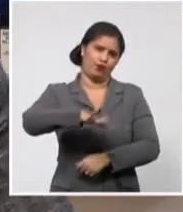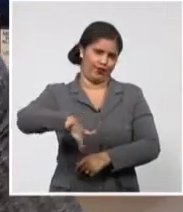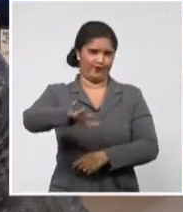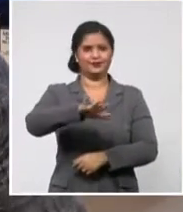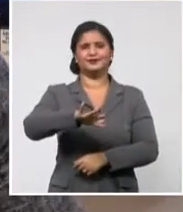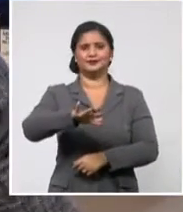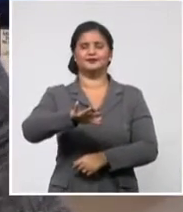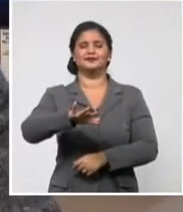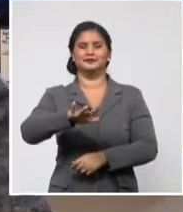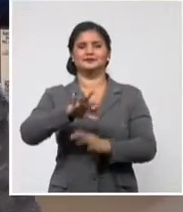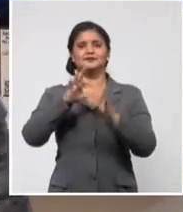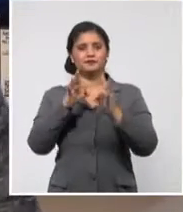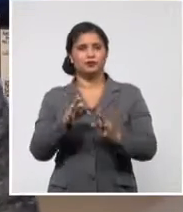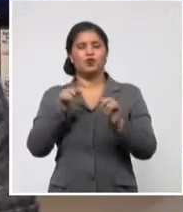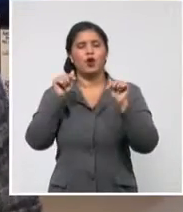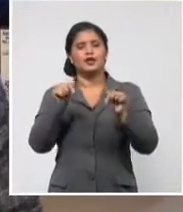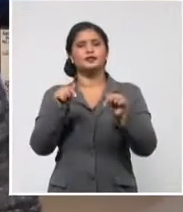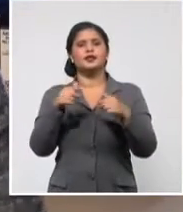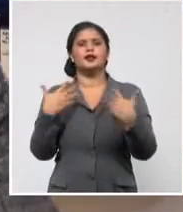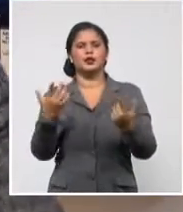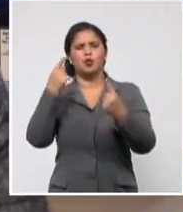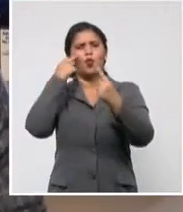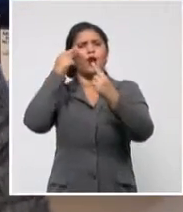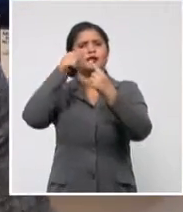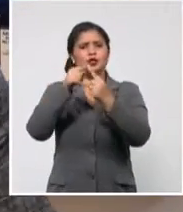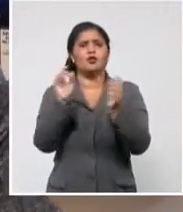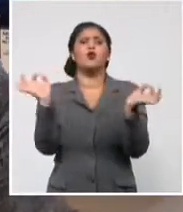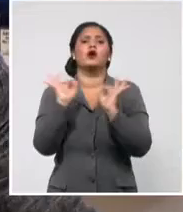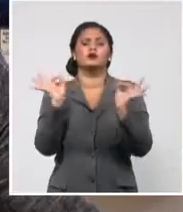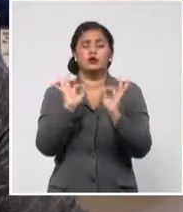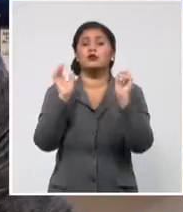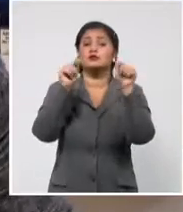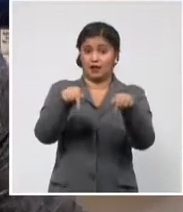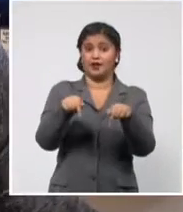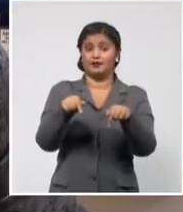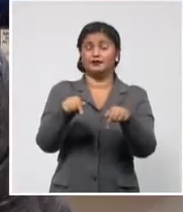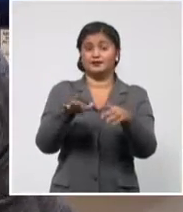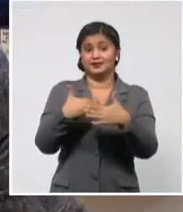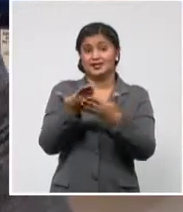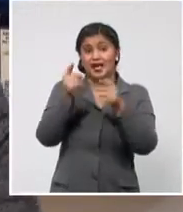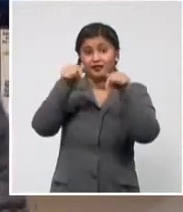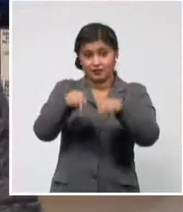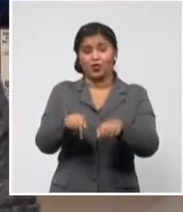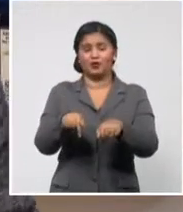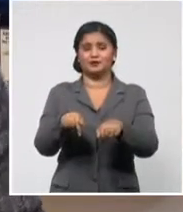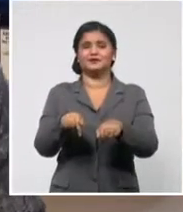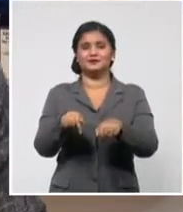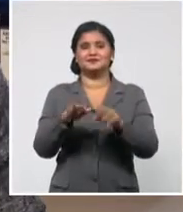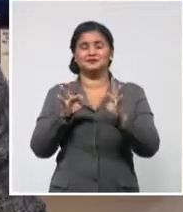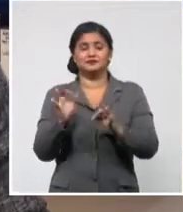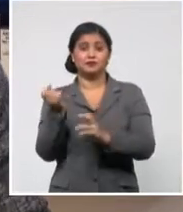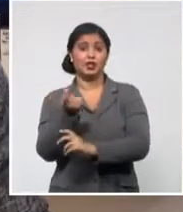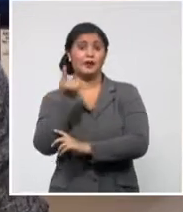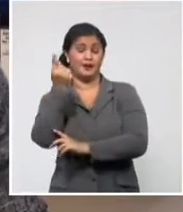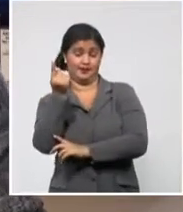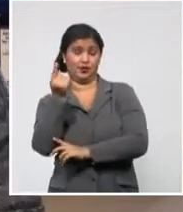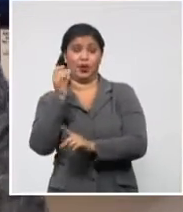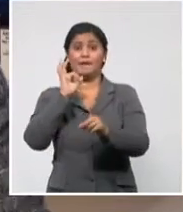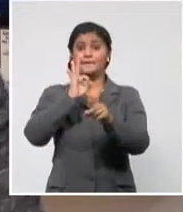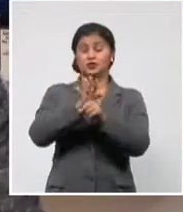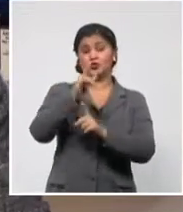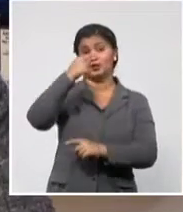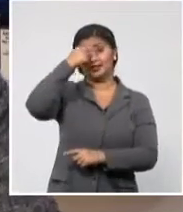decir, el gran desafío que tiene la izquierda hoy, después de una primera oleada, vamos a decir, a inicios del siglo